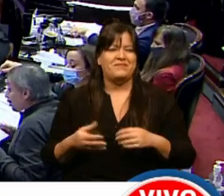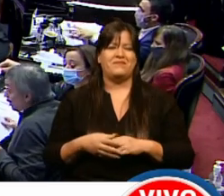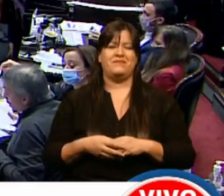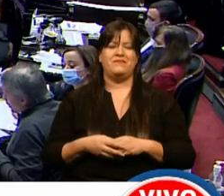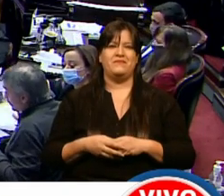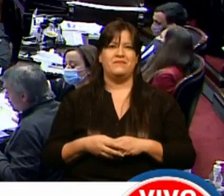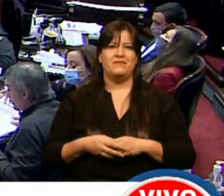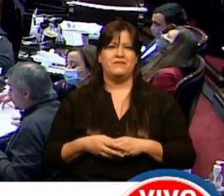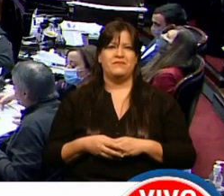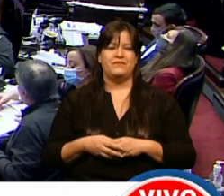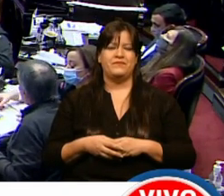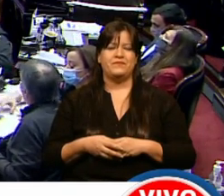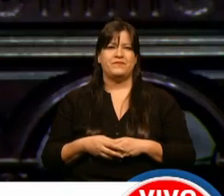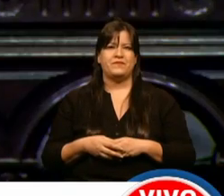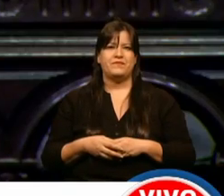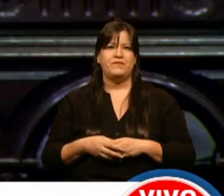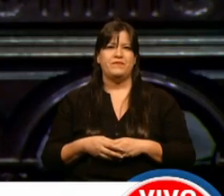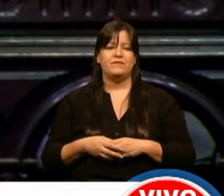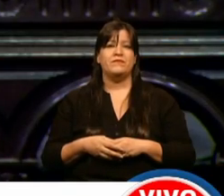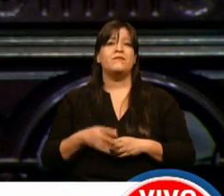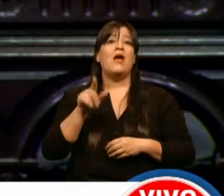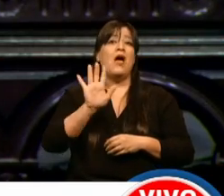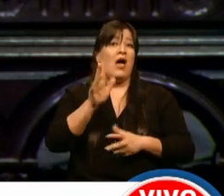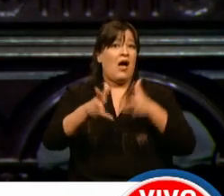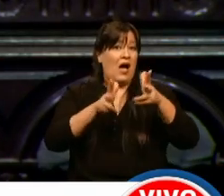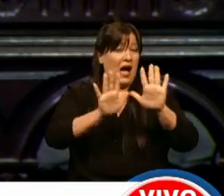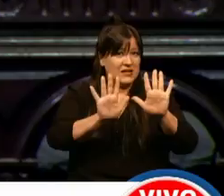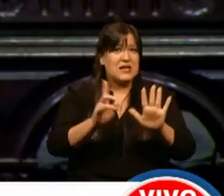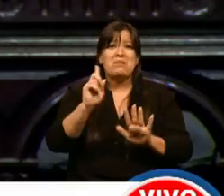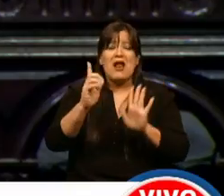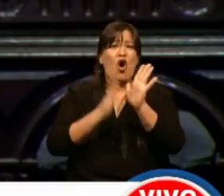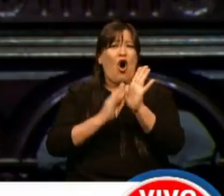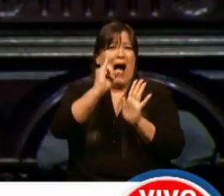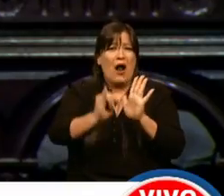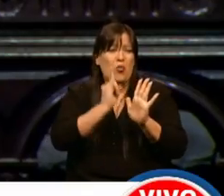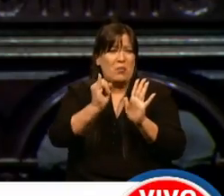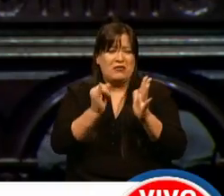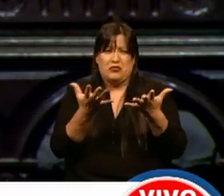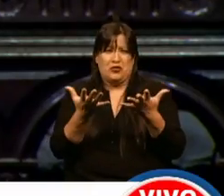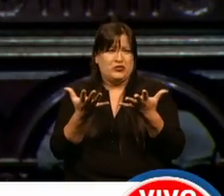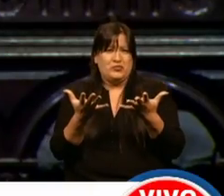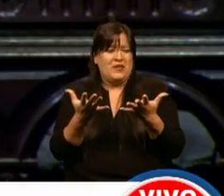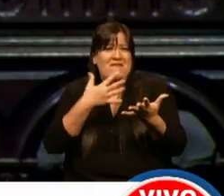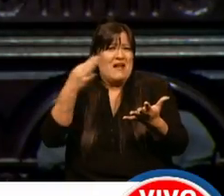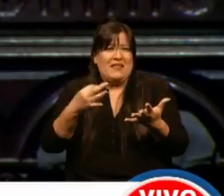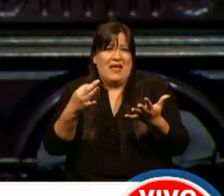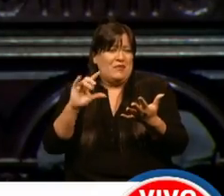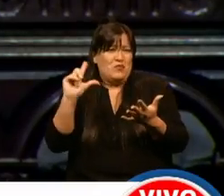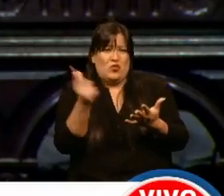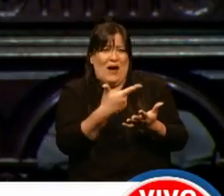no solo no solo dice eso hay argumentos tan inverosímiles que se usaban eran